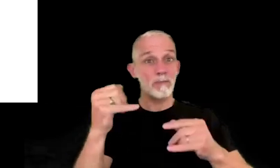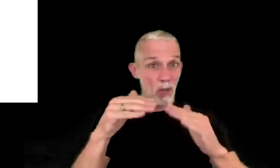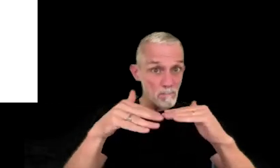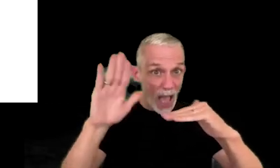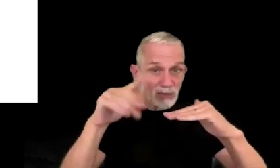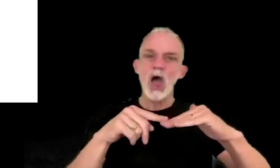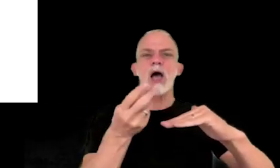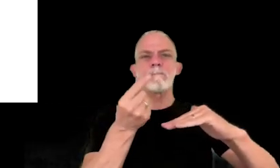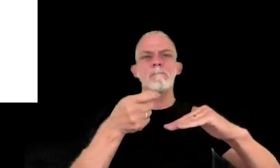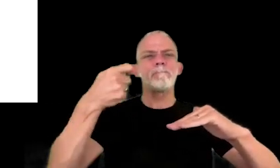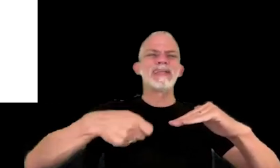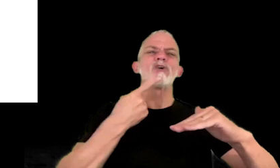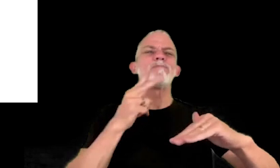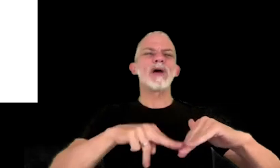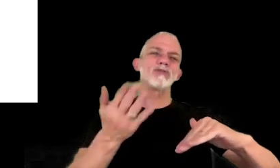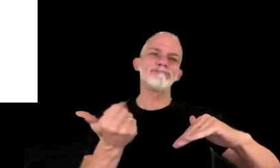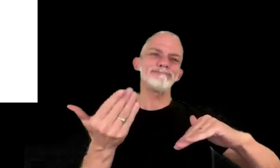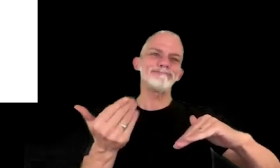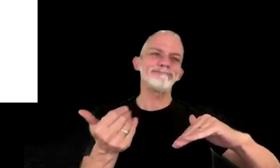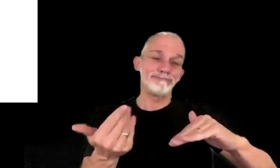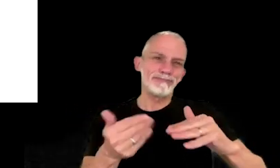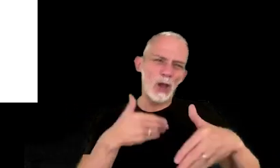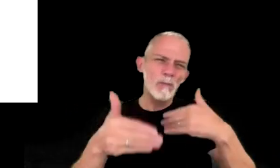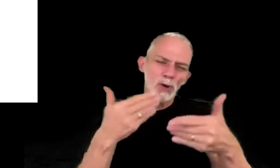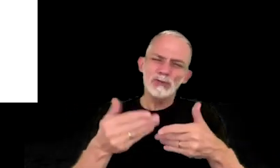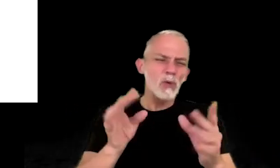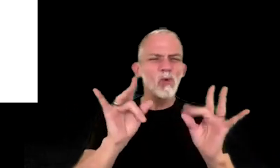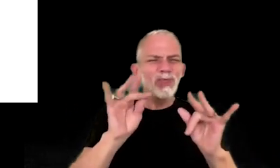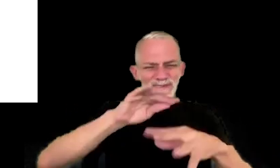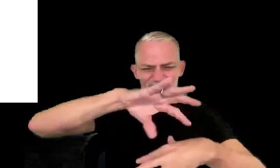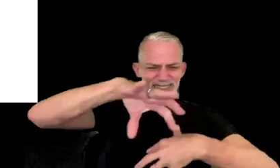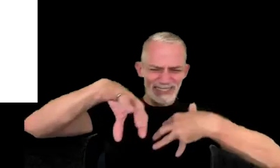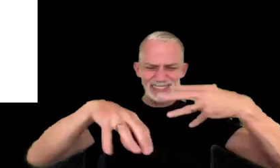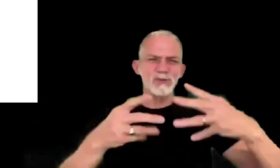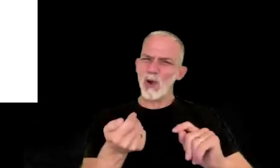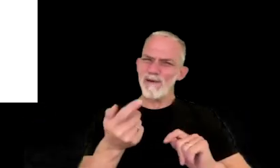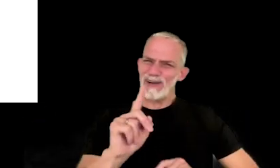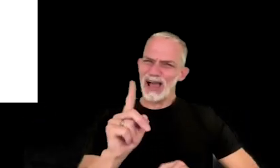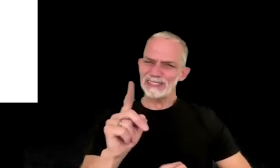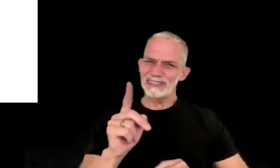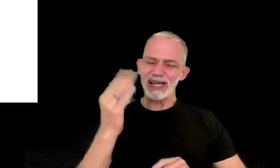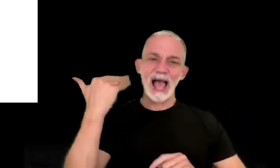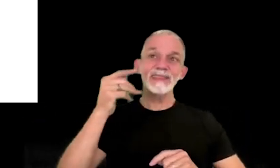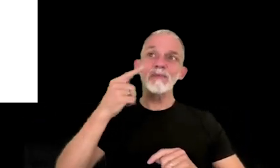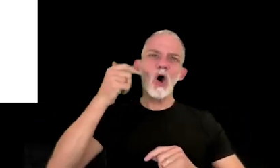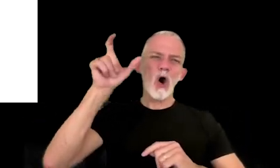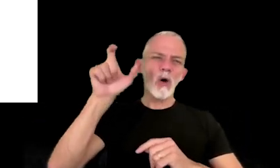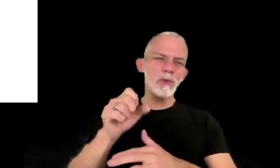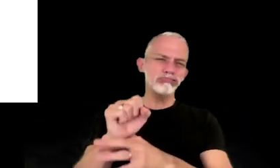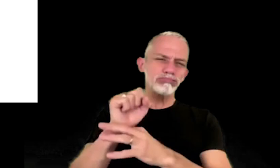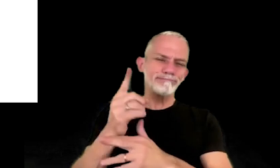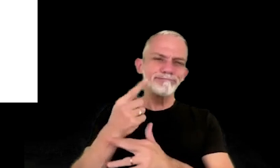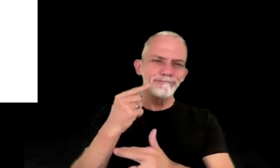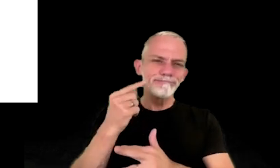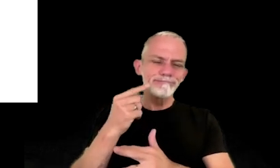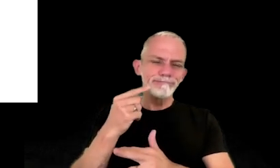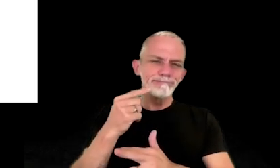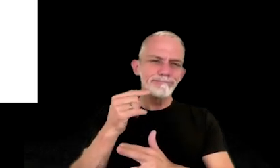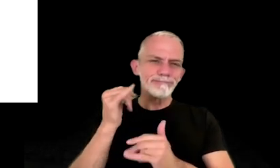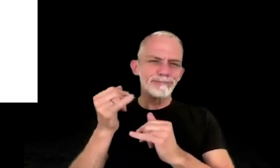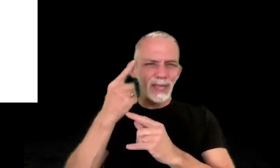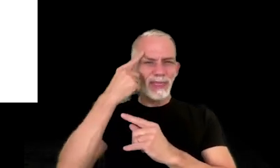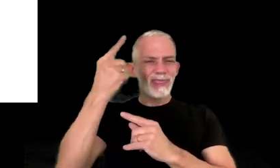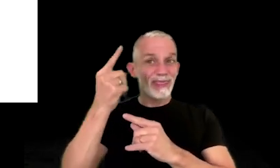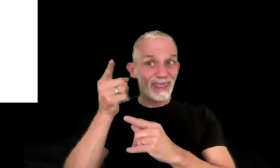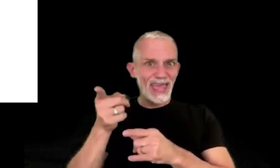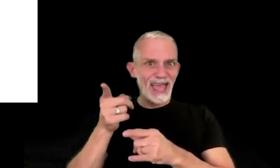que cuantificarlas. Es un proceso muy complejo, muy complejo. Yo lo decía Macón en su momento, cuando trabajaba